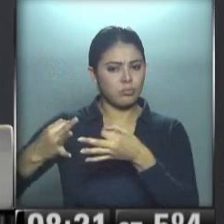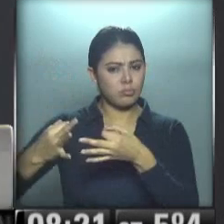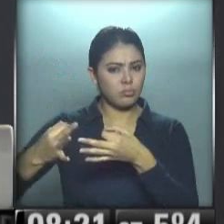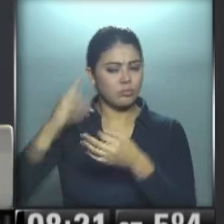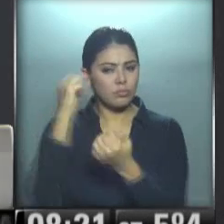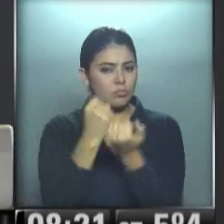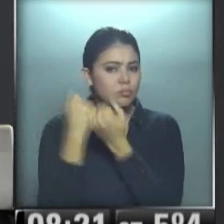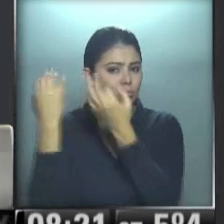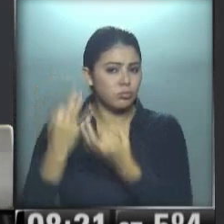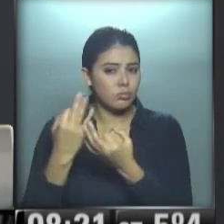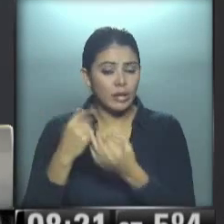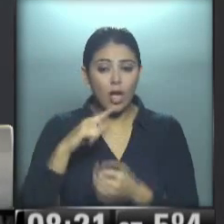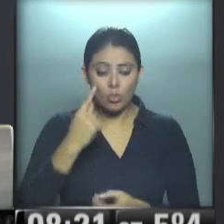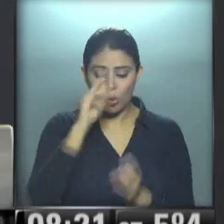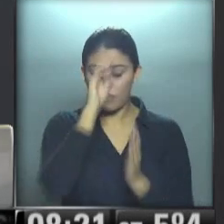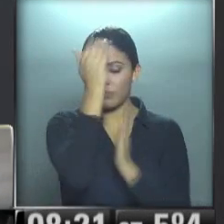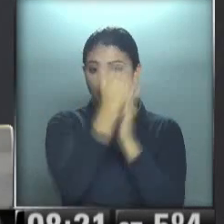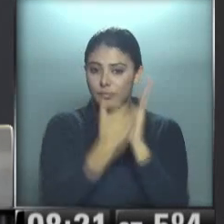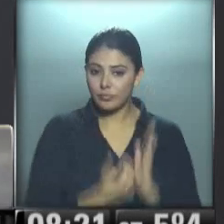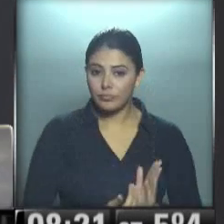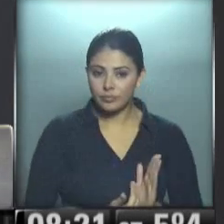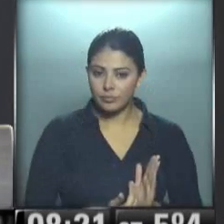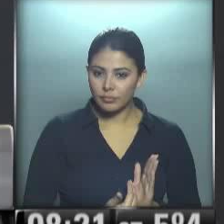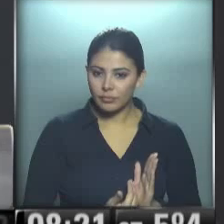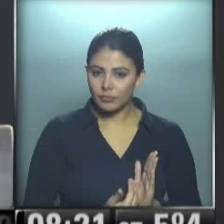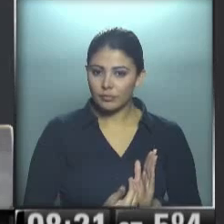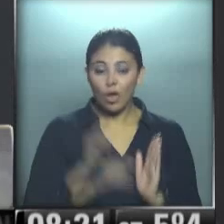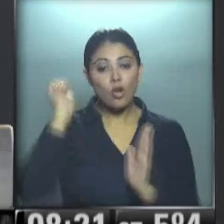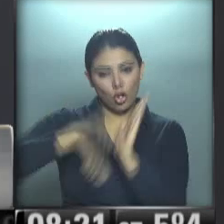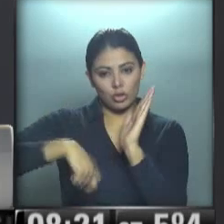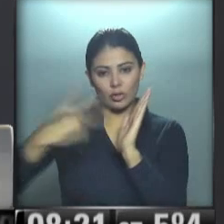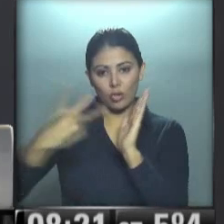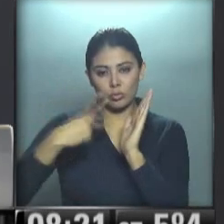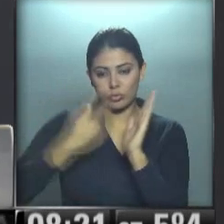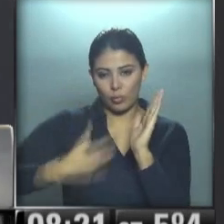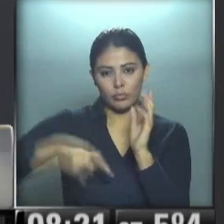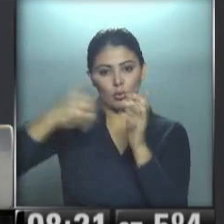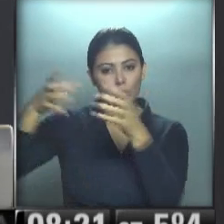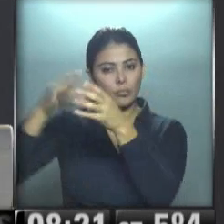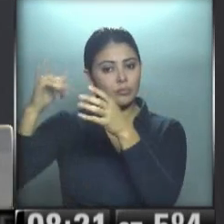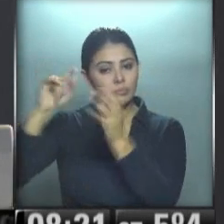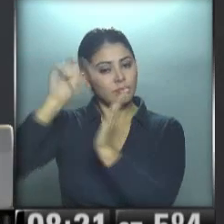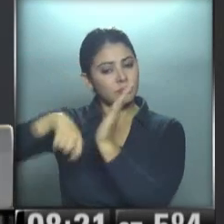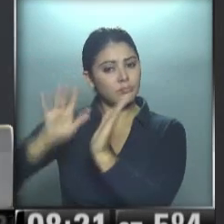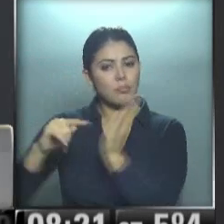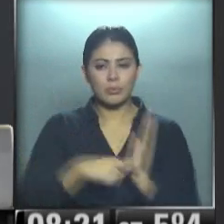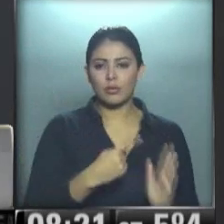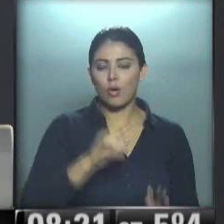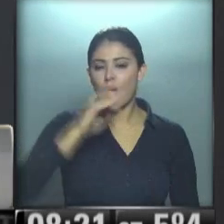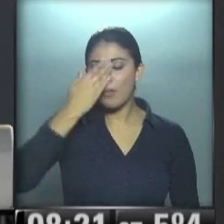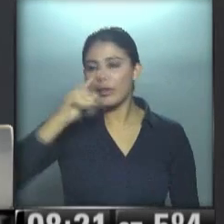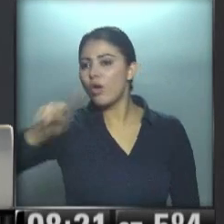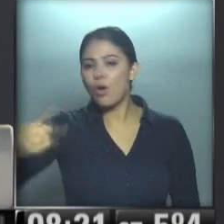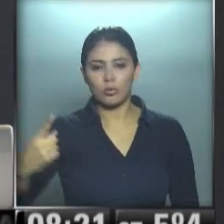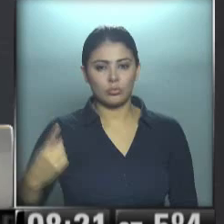surgida de un prospecto que es un contrato entre las partes y que no fue objetada por